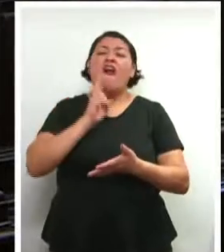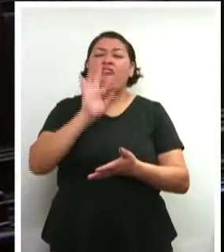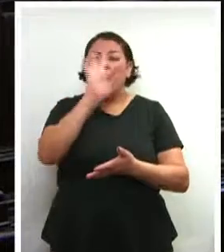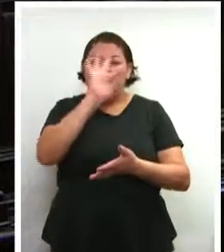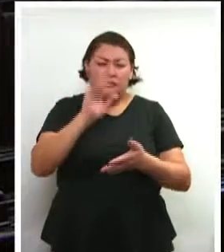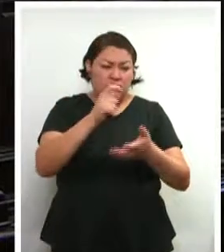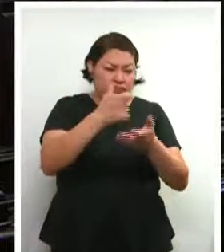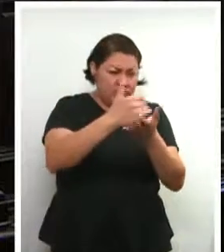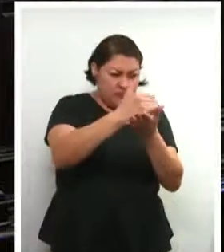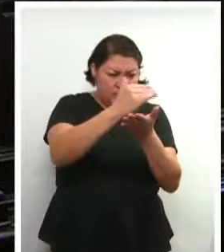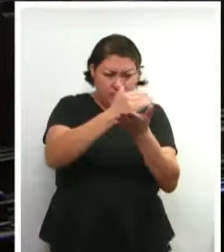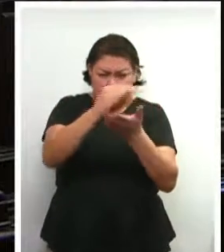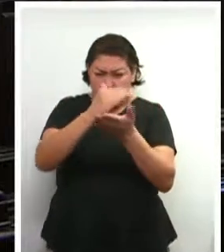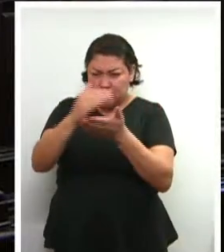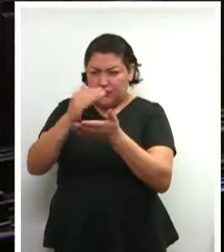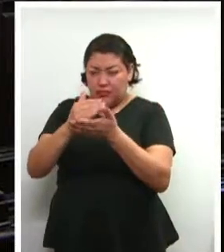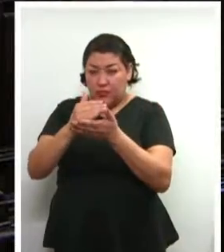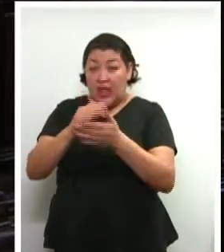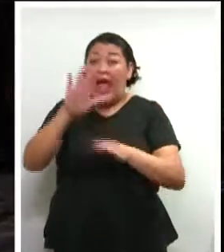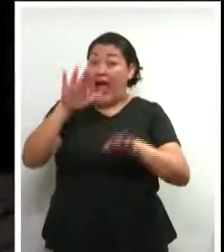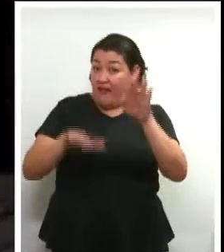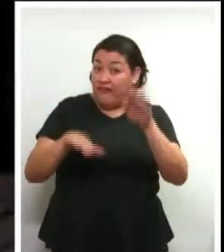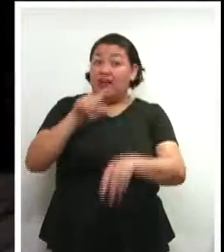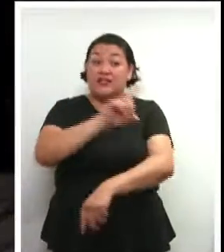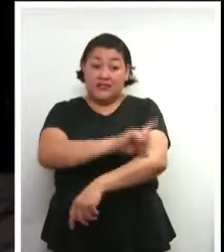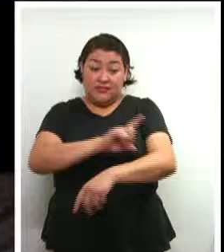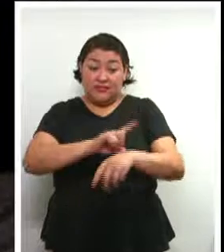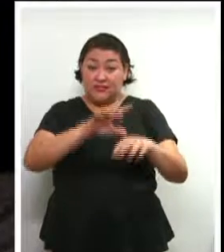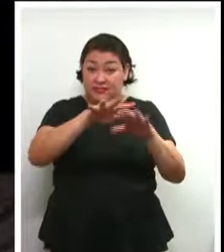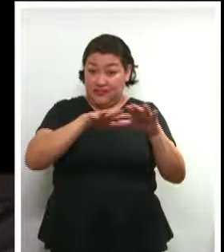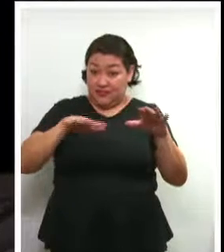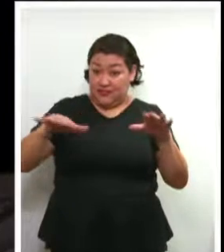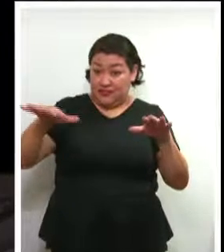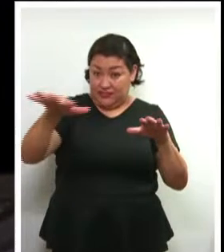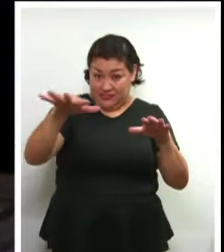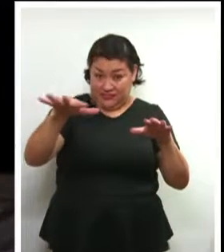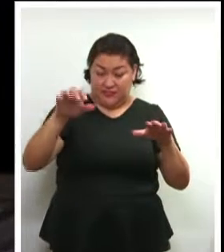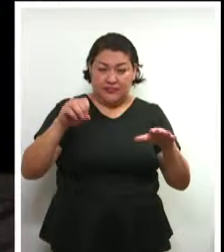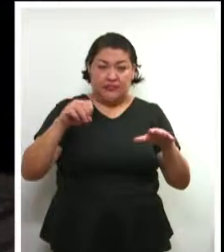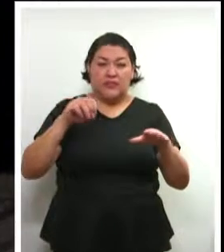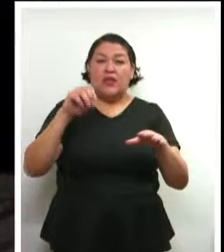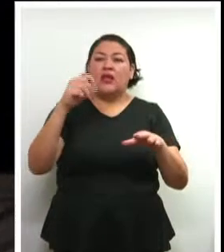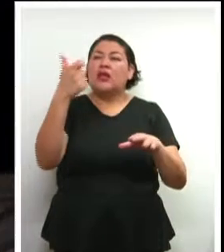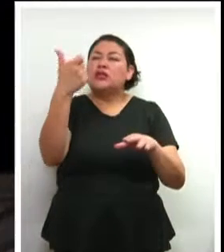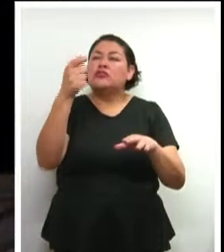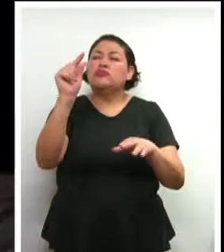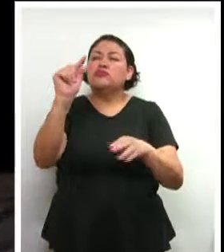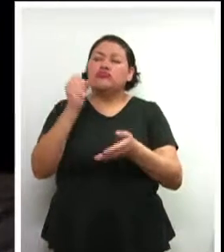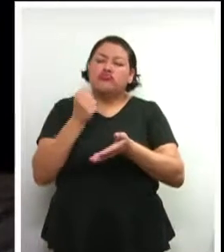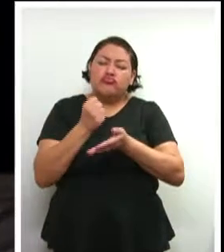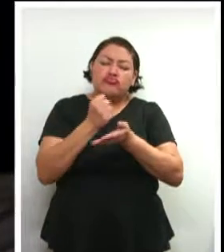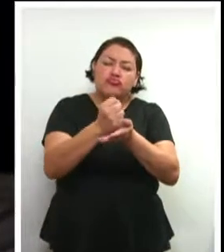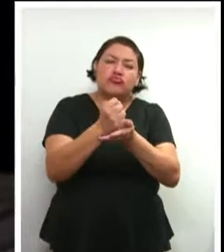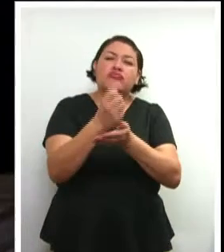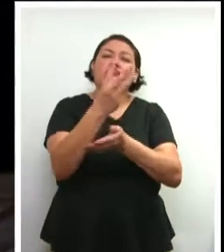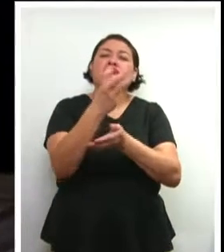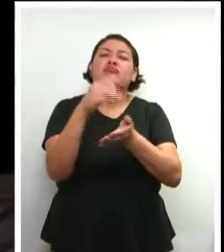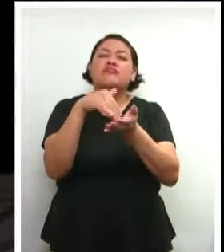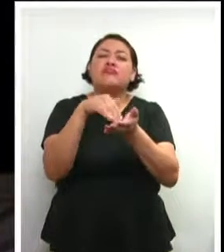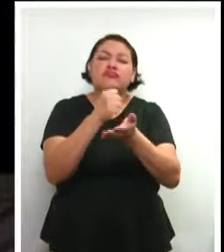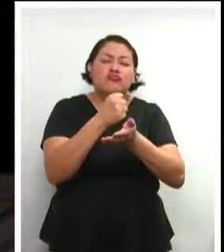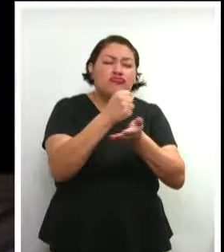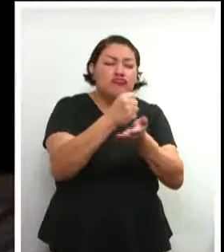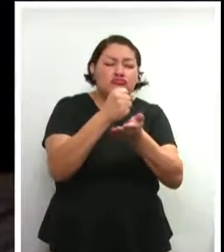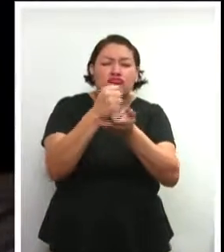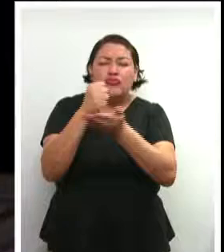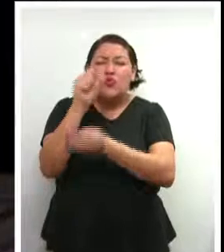porque hay colonias en las diferentes delegaciones que recibieron, por ejemplo, cantidades ínfimas de 300,000 pesos por colonia. No